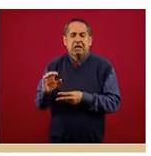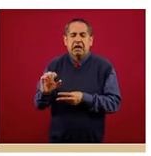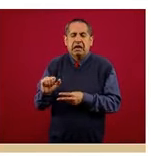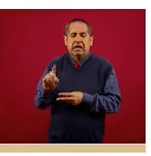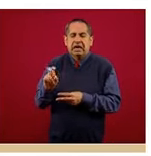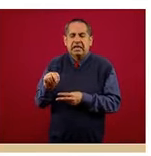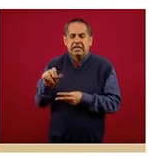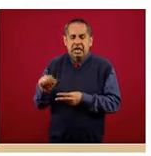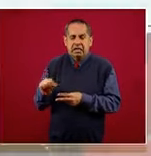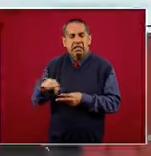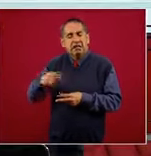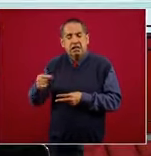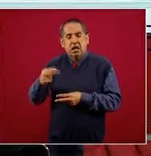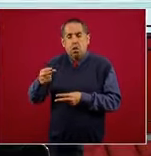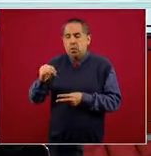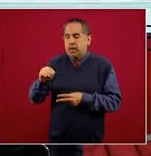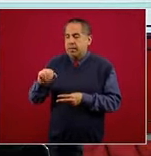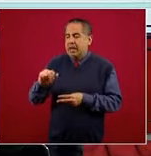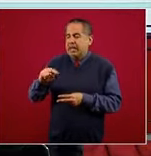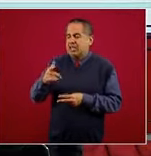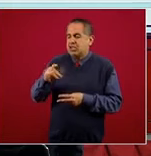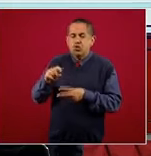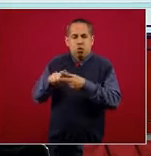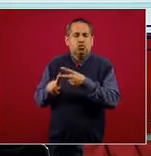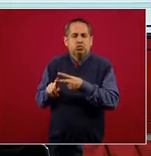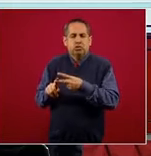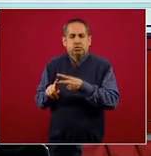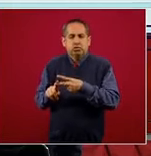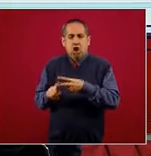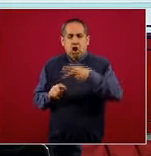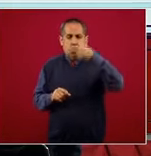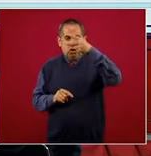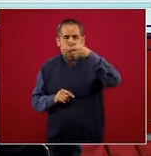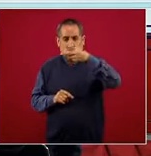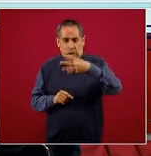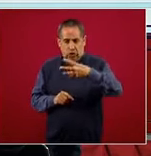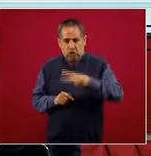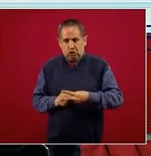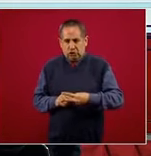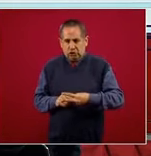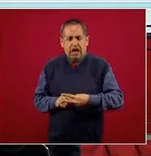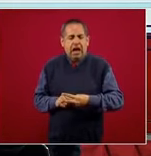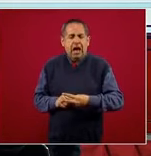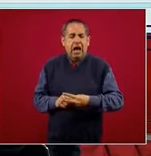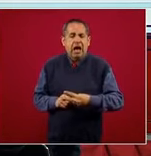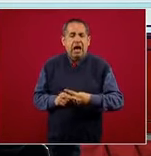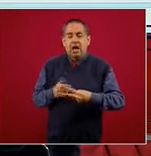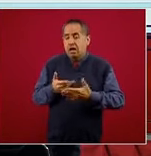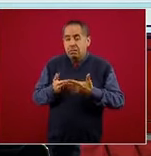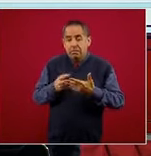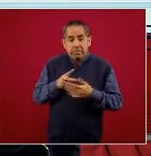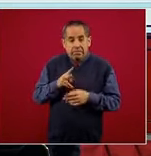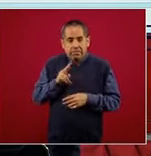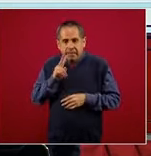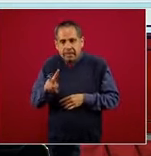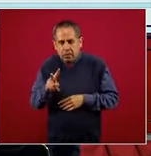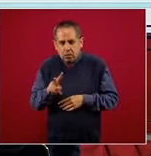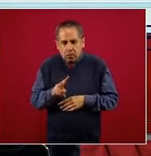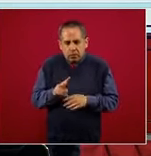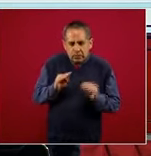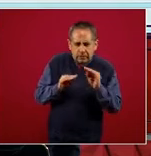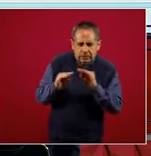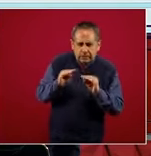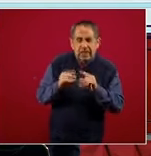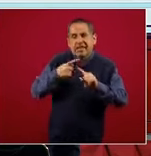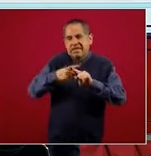y Huimanguillo. Sin embargo, podemos ver que independientemente de dónde se encuentren ahora, también en el tiempo